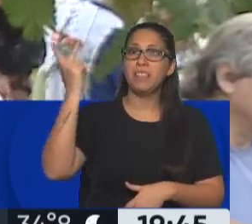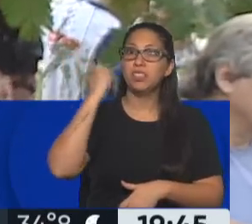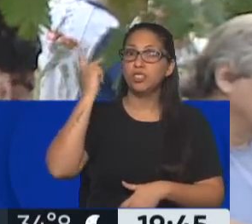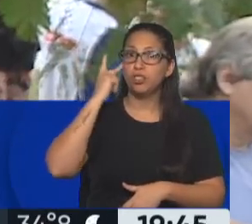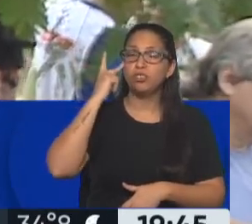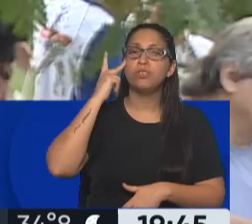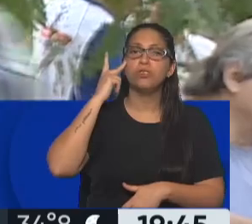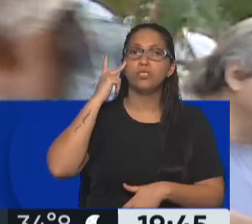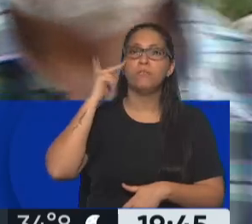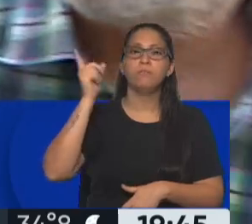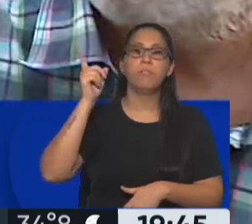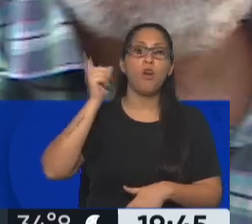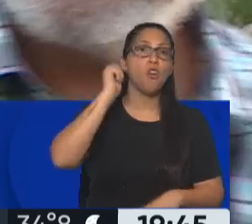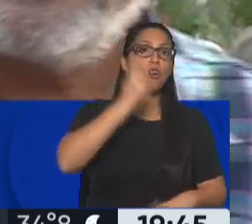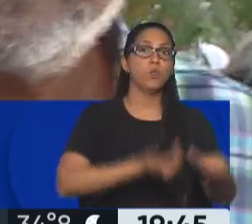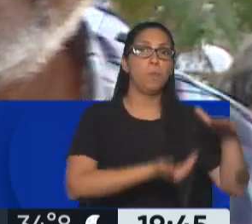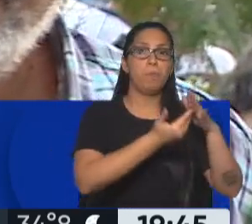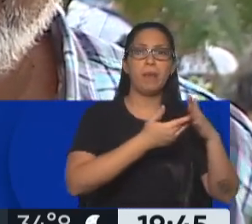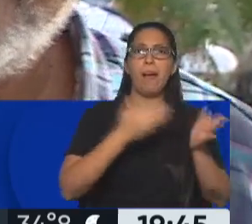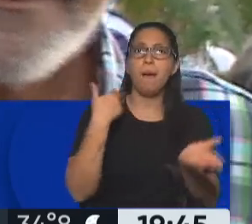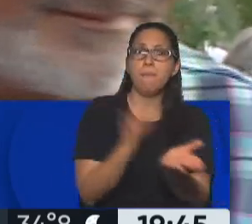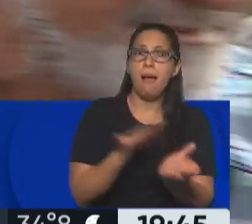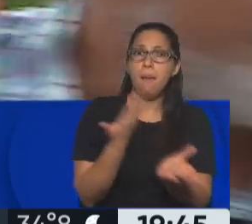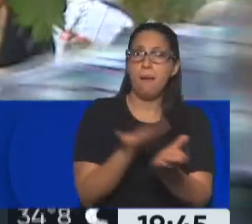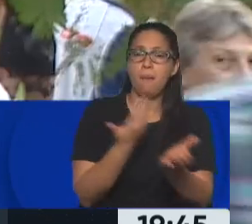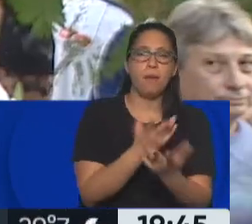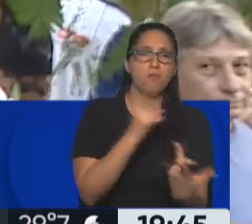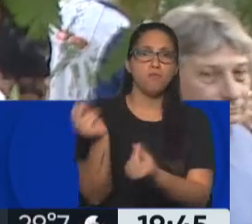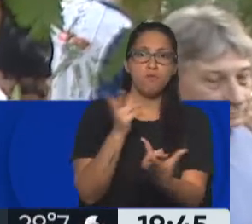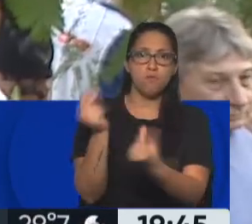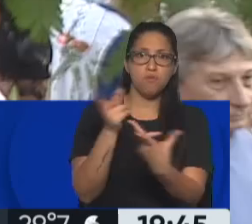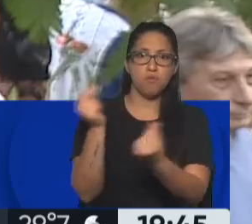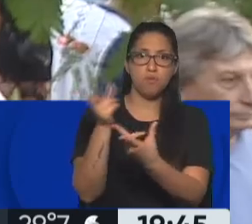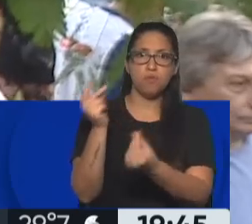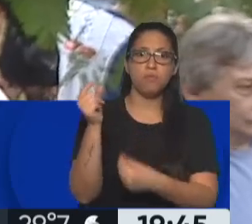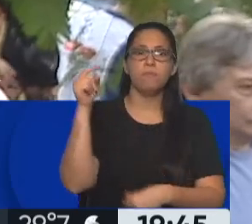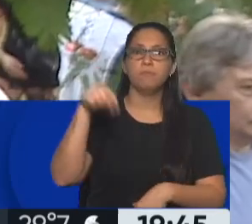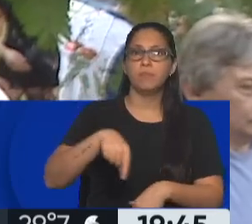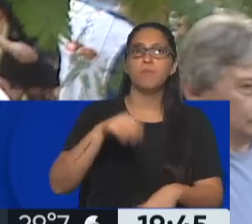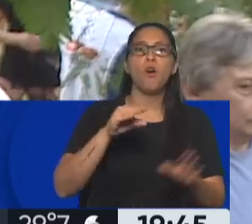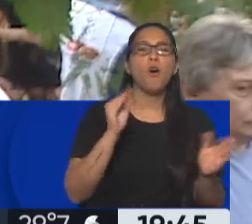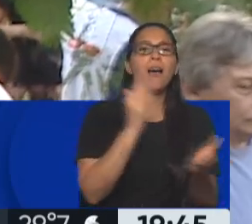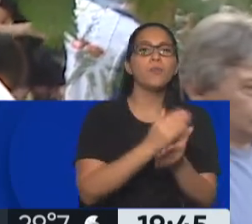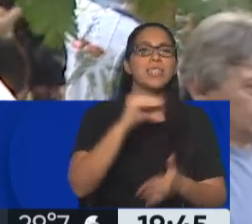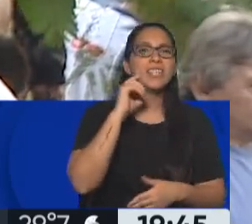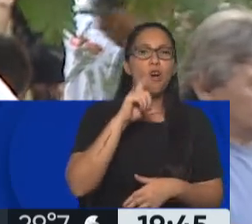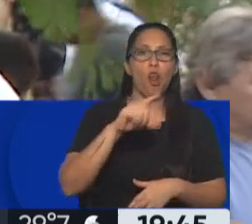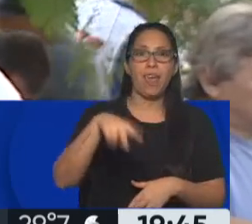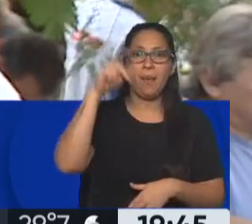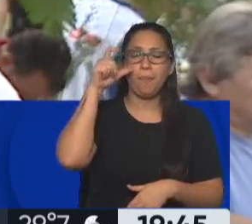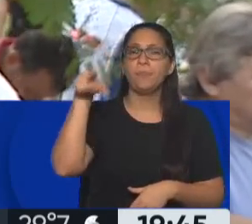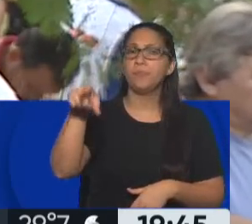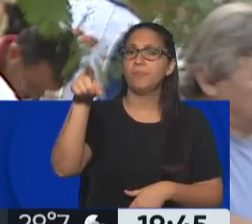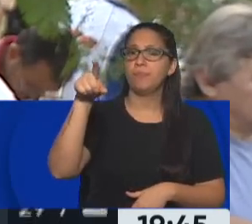cuando la Corte Suprema rechazó todos los recursos que había presentado en el caso Chicone. Boudou fue condenado